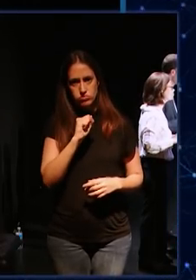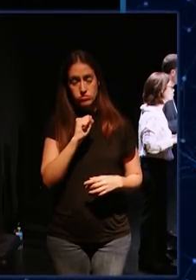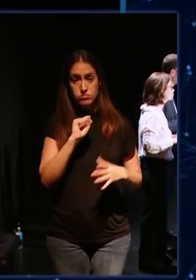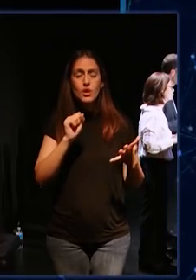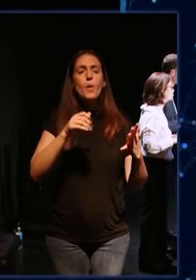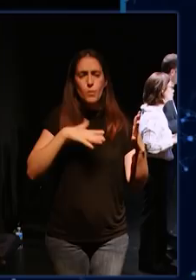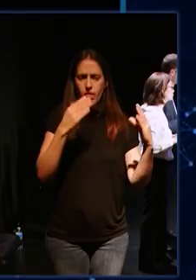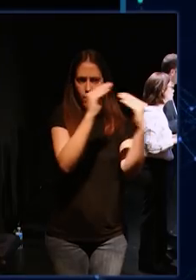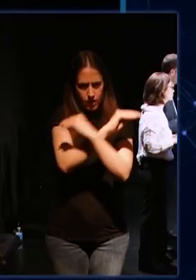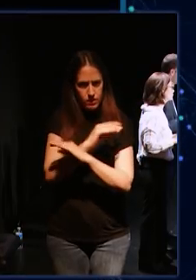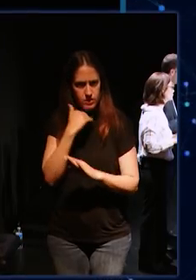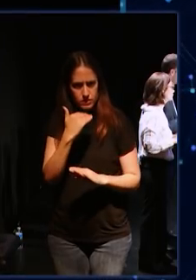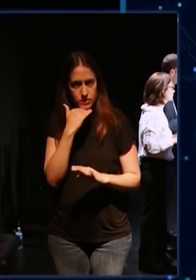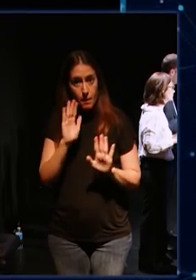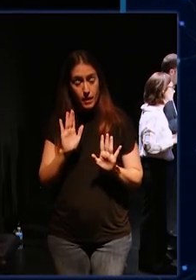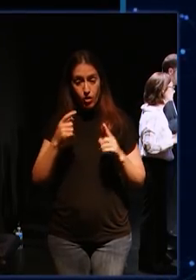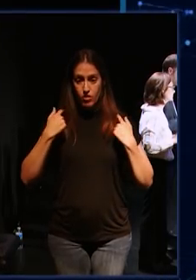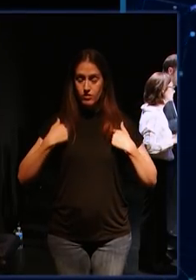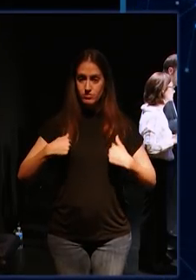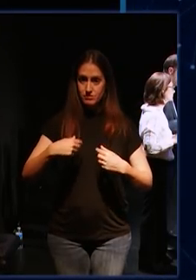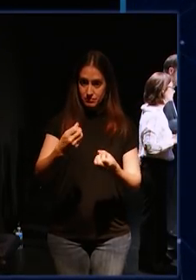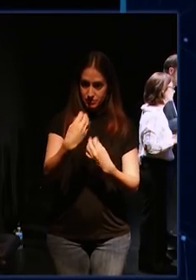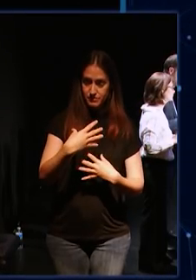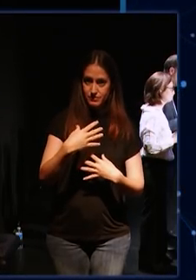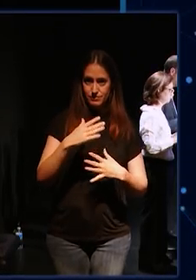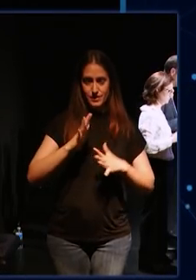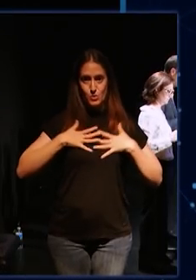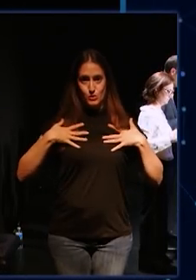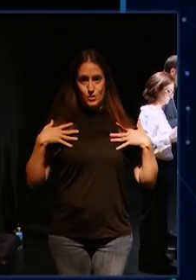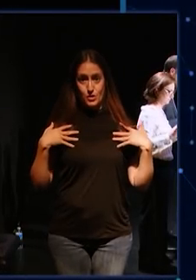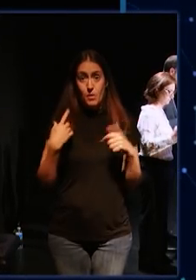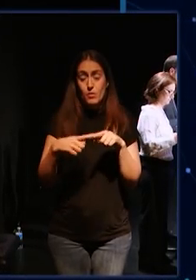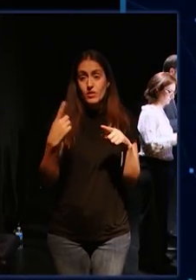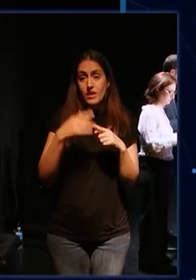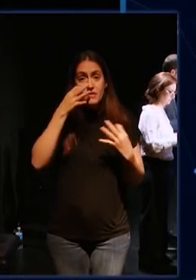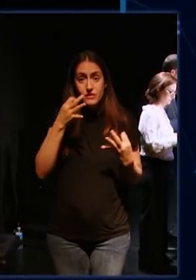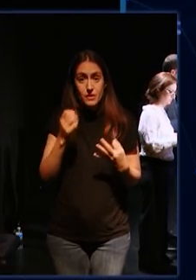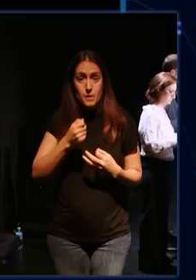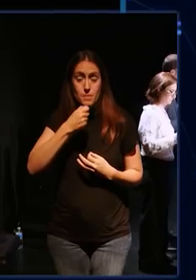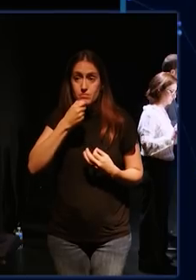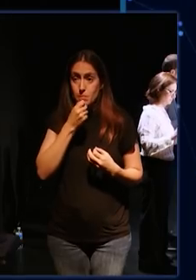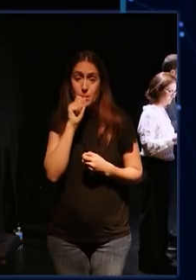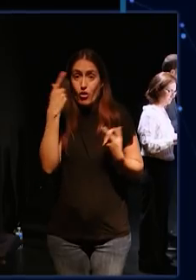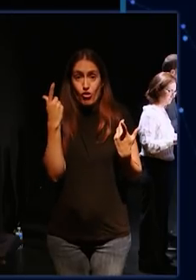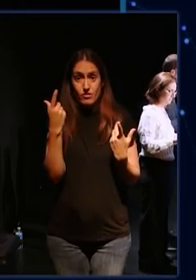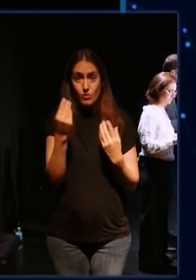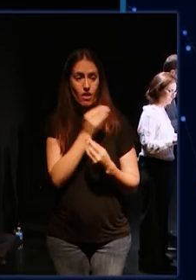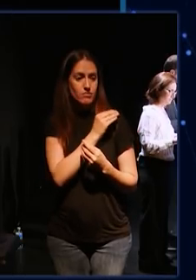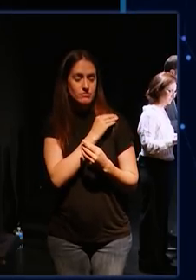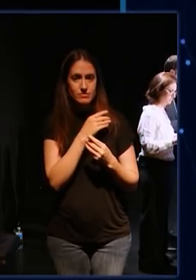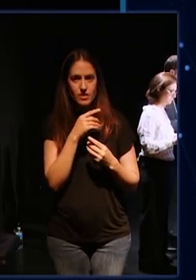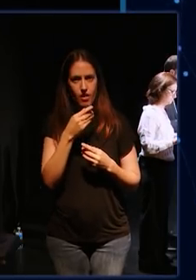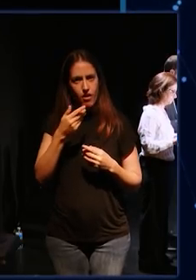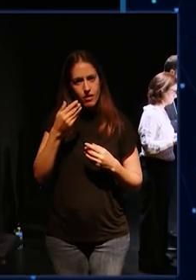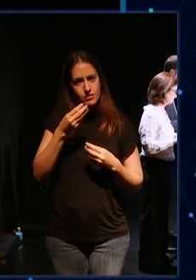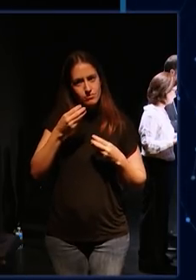lo mismo, pero a nosotros nos hizo mucha ilusión escucharlo, porque es lo más bello que te pueden decir, qué bueno que existas a nivel personal